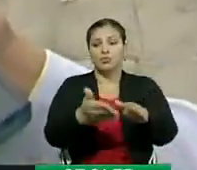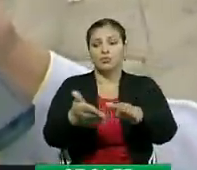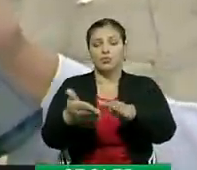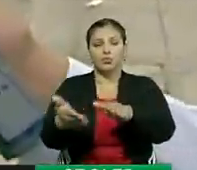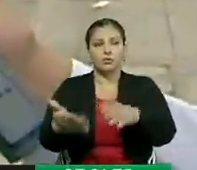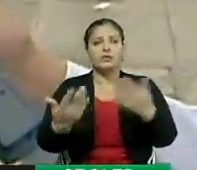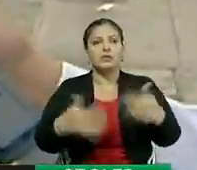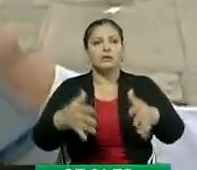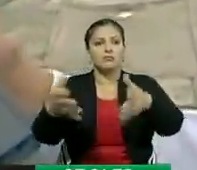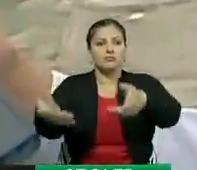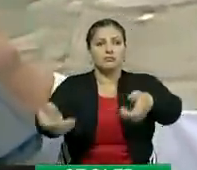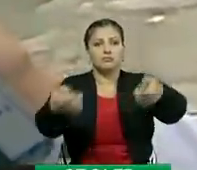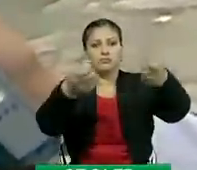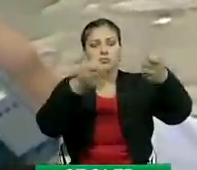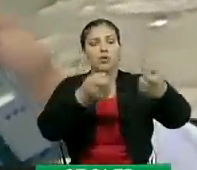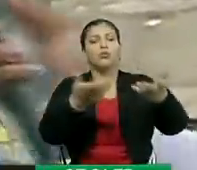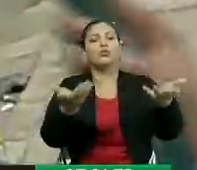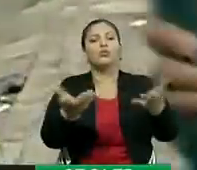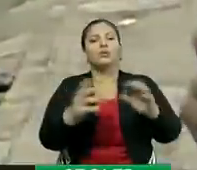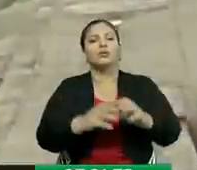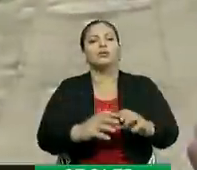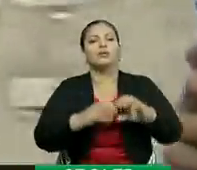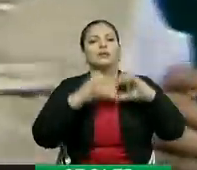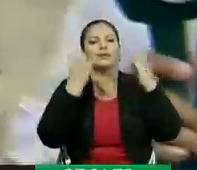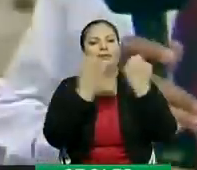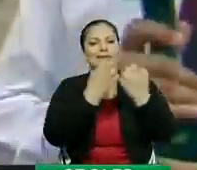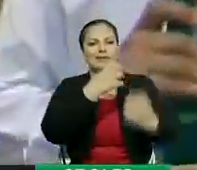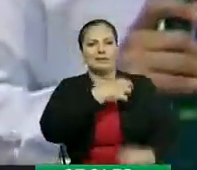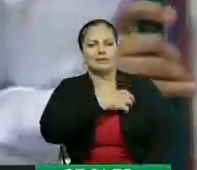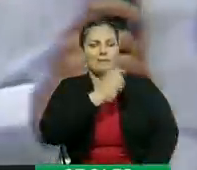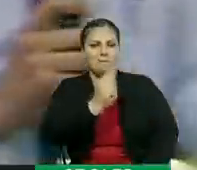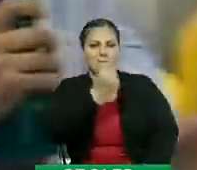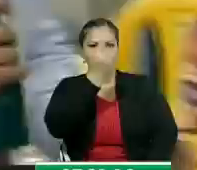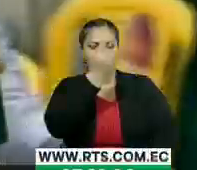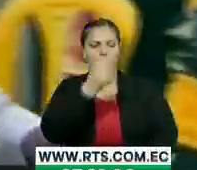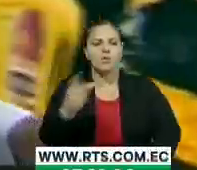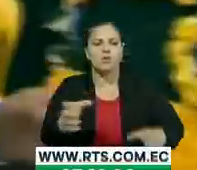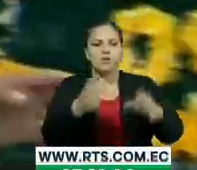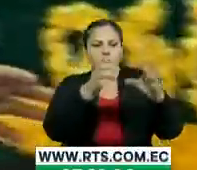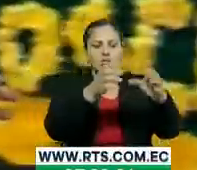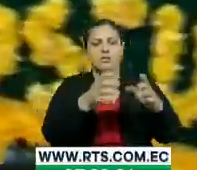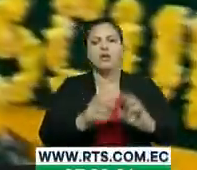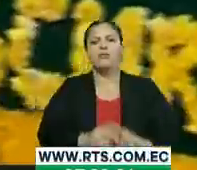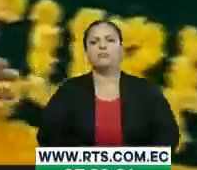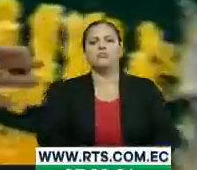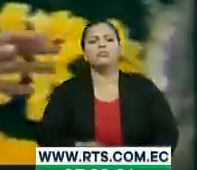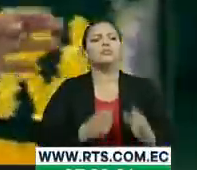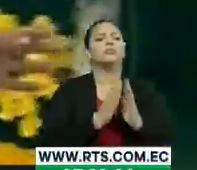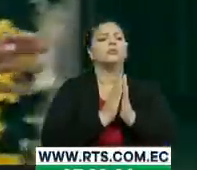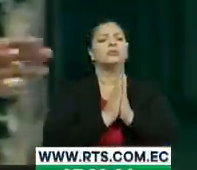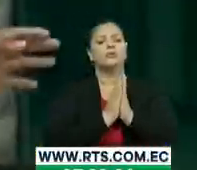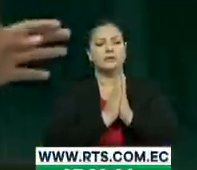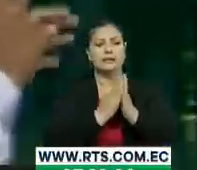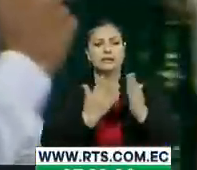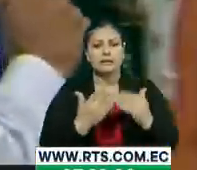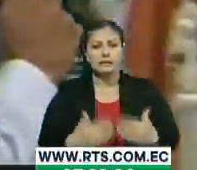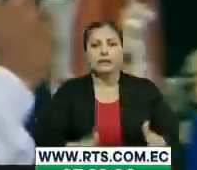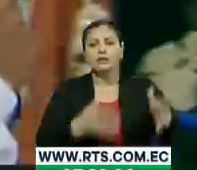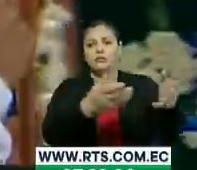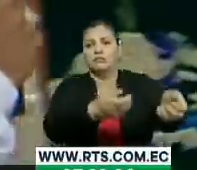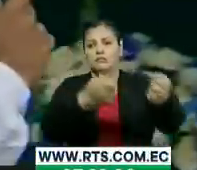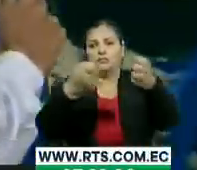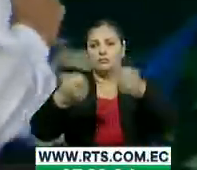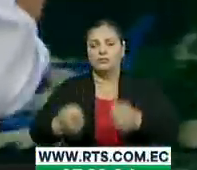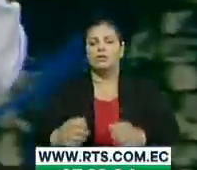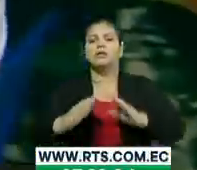fallecido. ¿Sí? Perfecto, entonces. Es la información que tenemos por parte del padre de familia de este